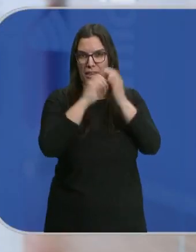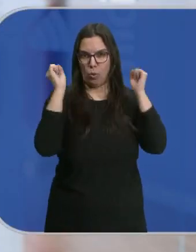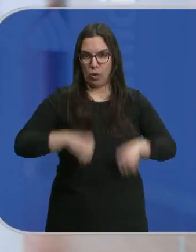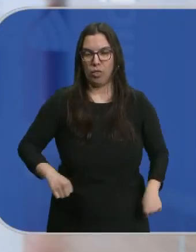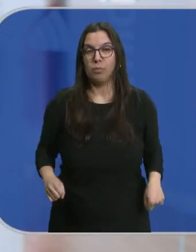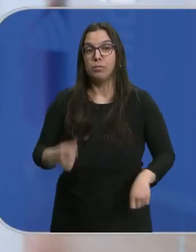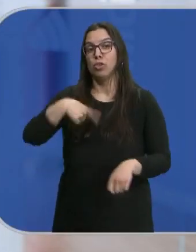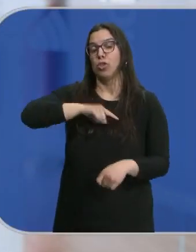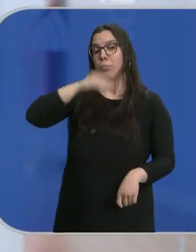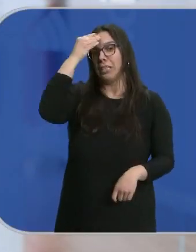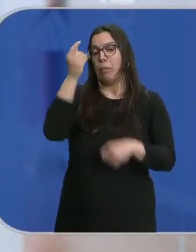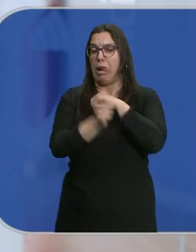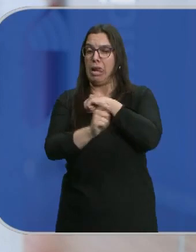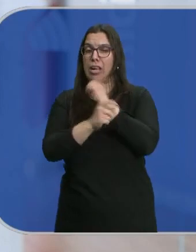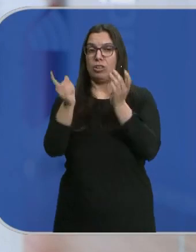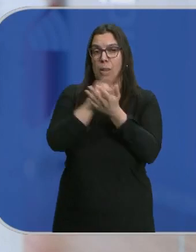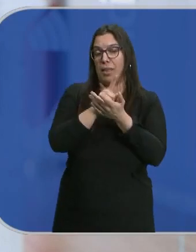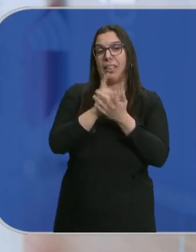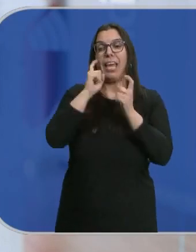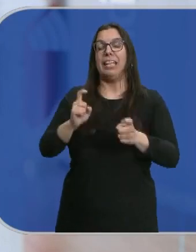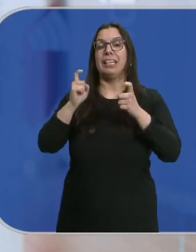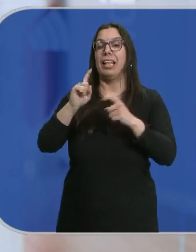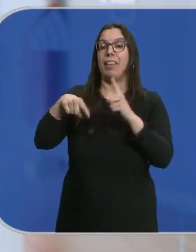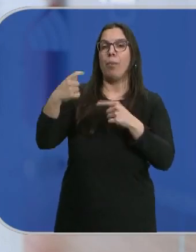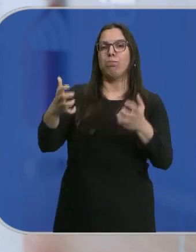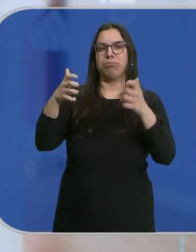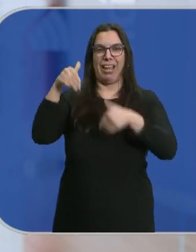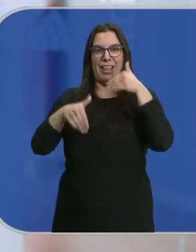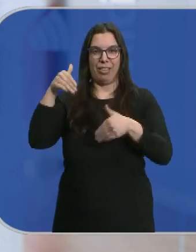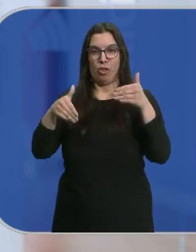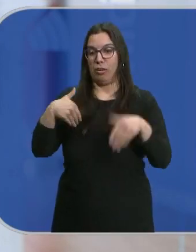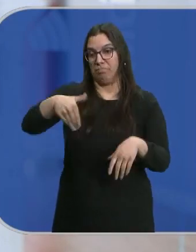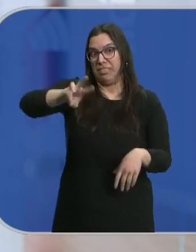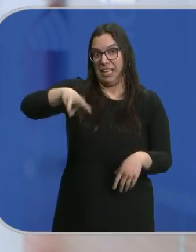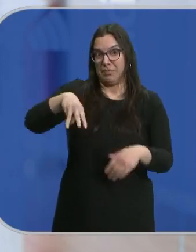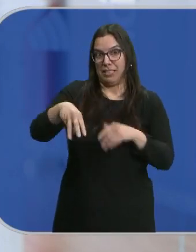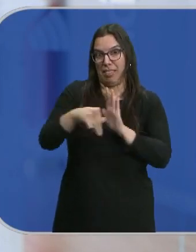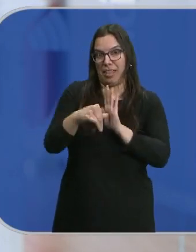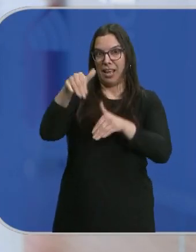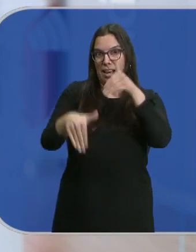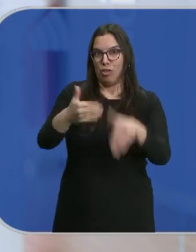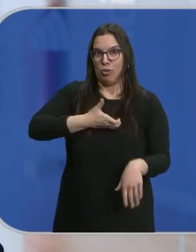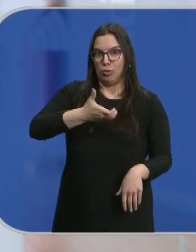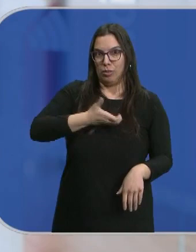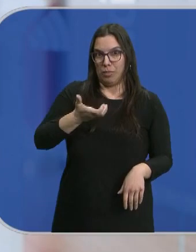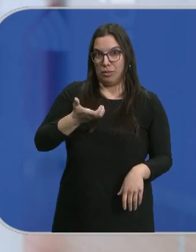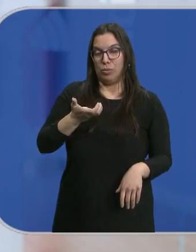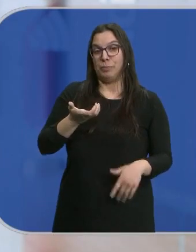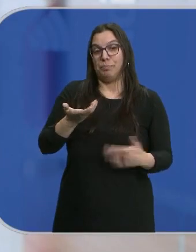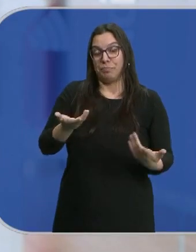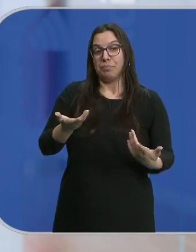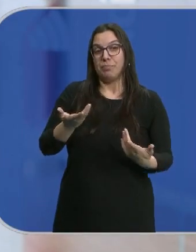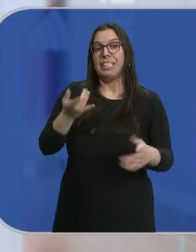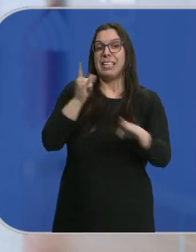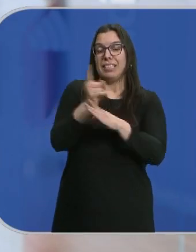Creemos que es otra treta que solo busca obtener un rédito electoral a tan solo 3 meses de las elecciones municipales y a costa